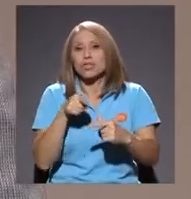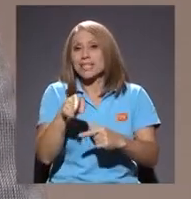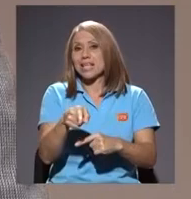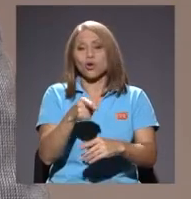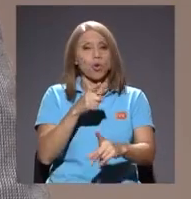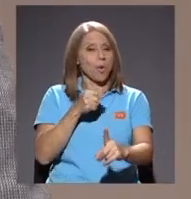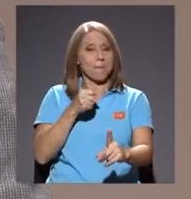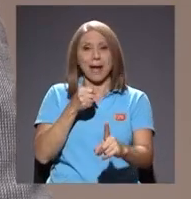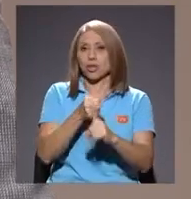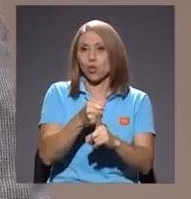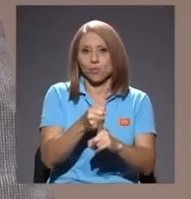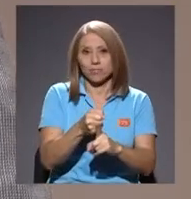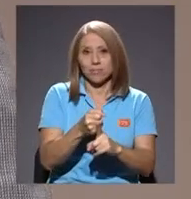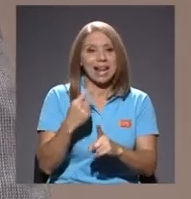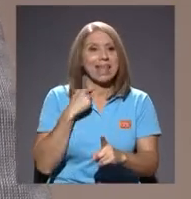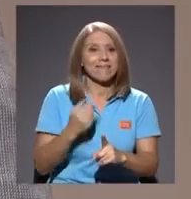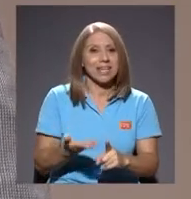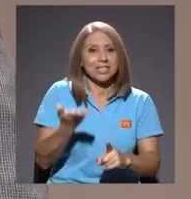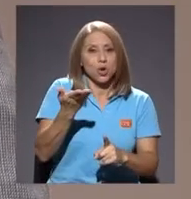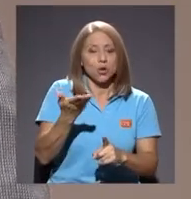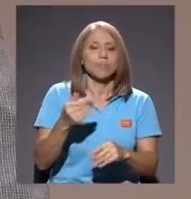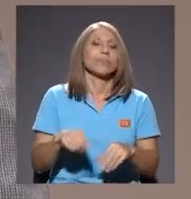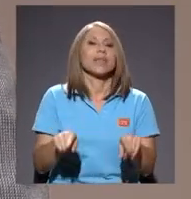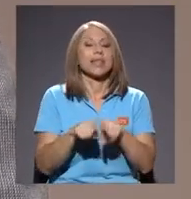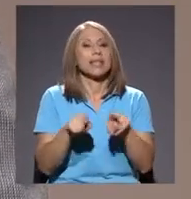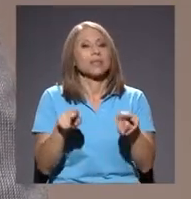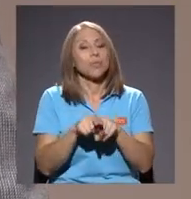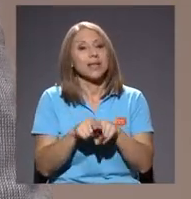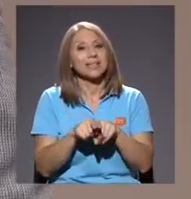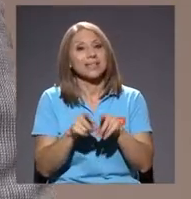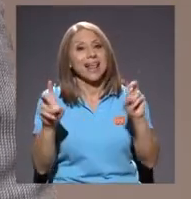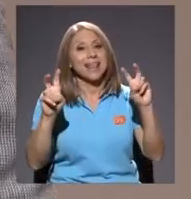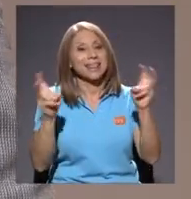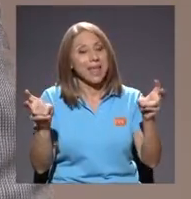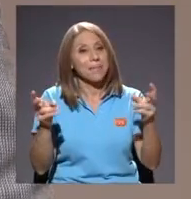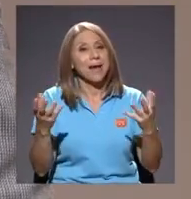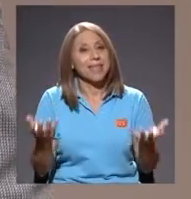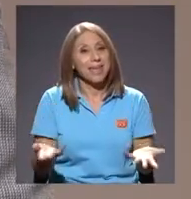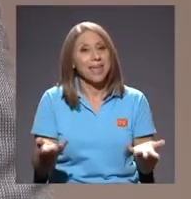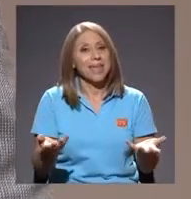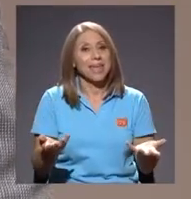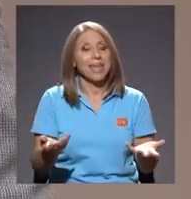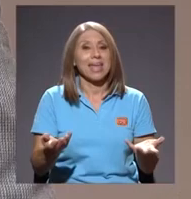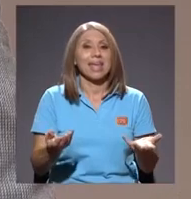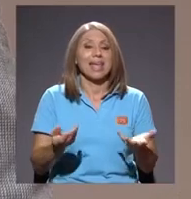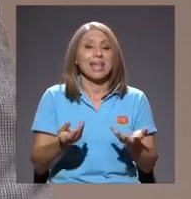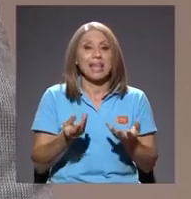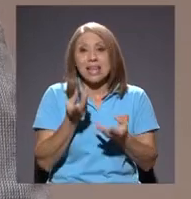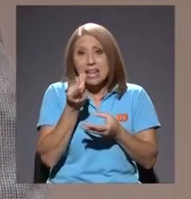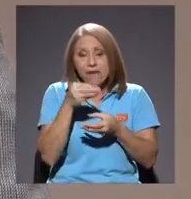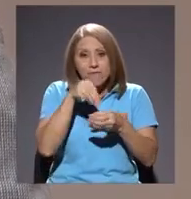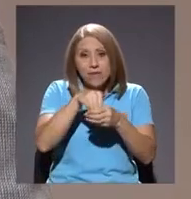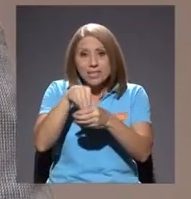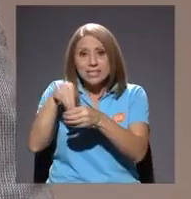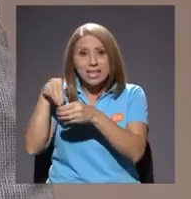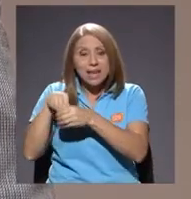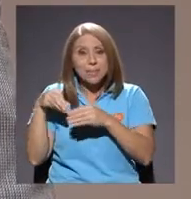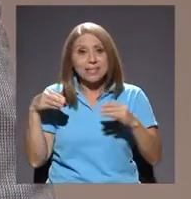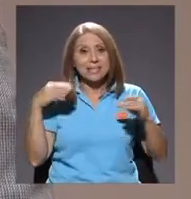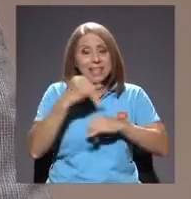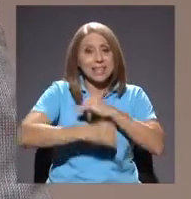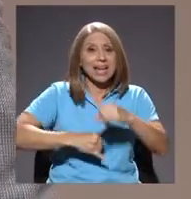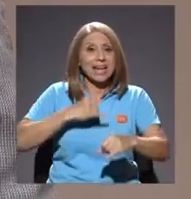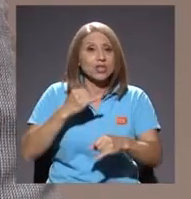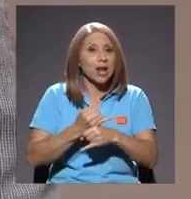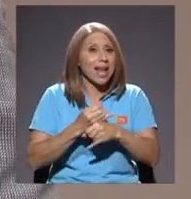la inflación y después el tema de la gran pérdida de reservas internacionales que este el banco